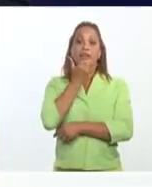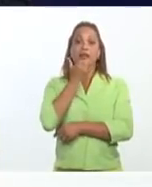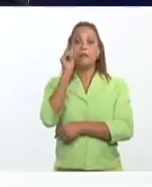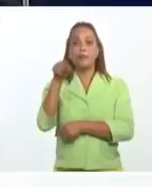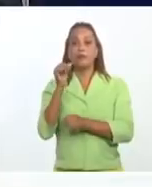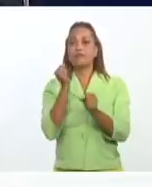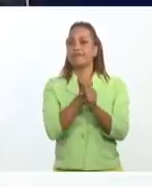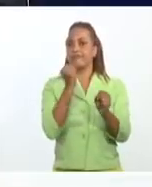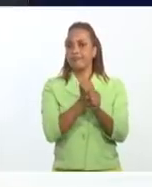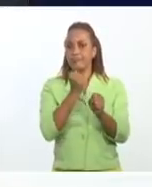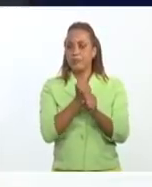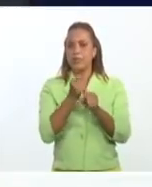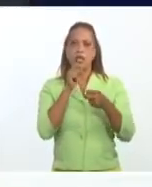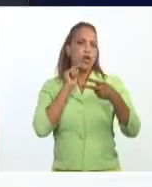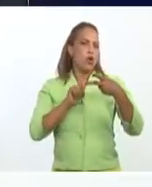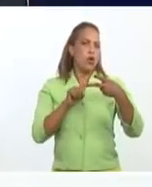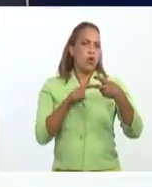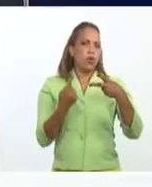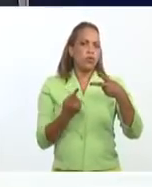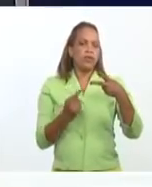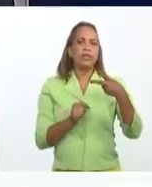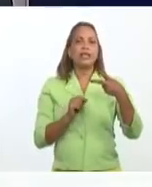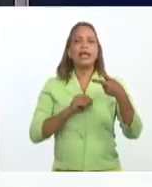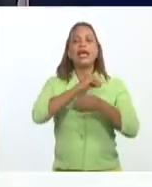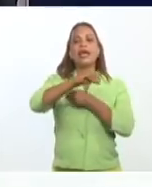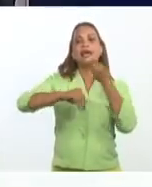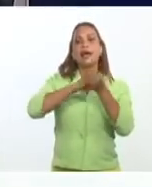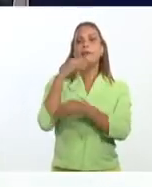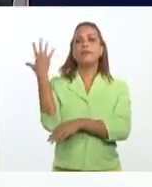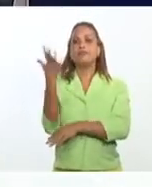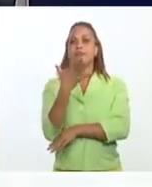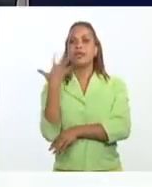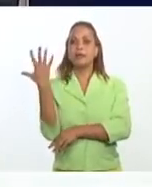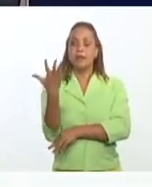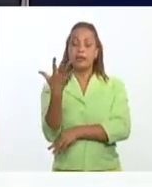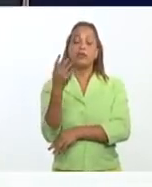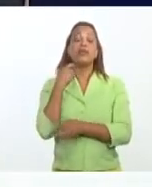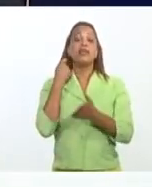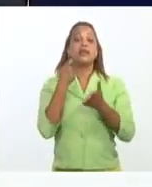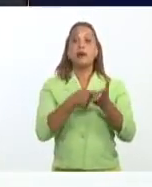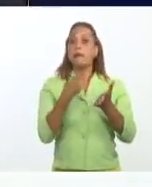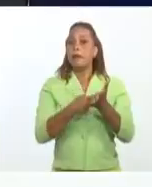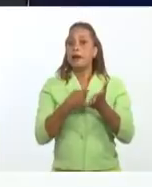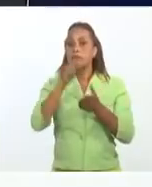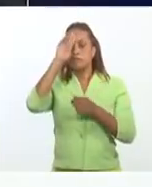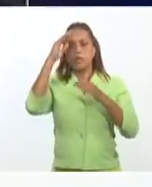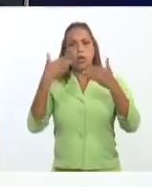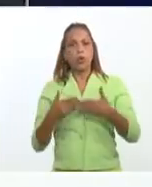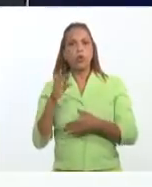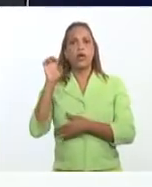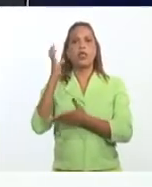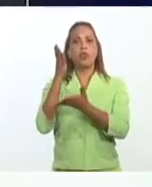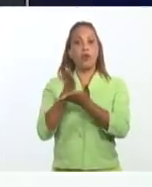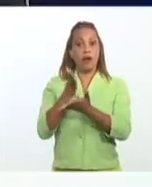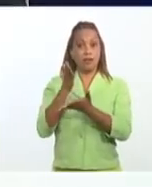otra buena cantidad va a combatir el cambio climático y se dedicará a gastos sociales como salud y educación. Y